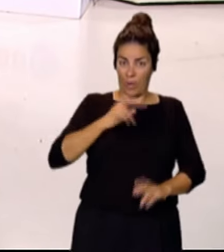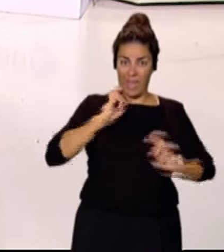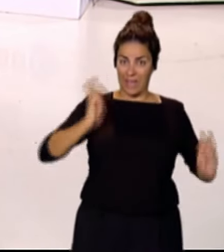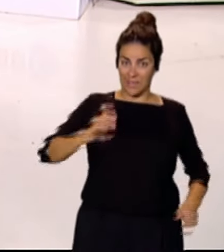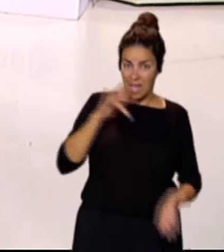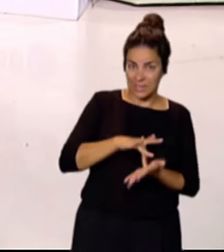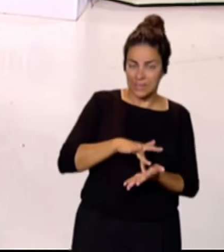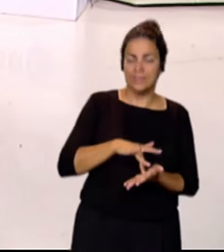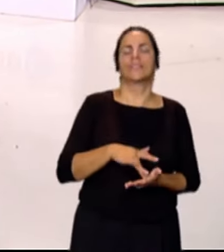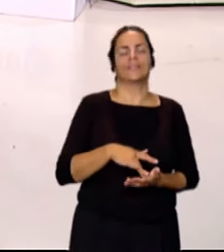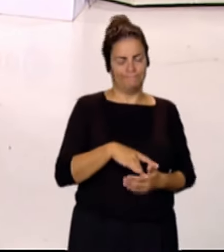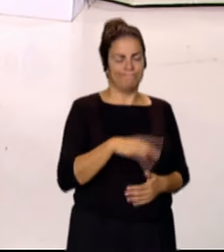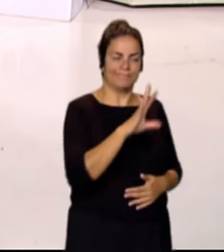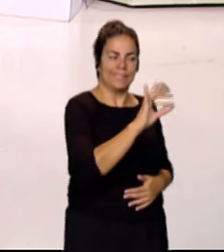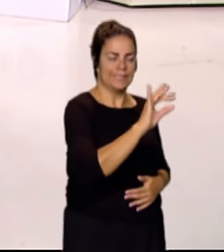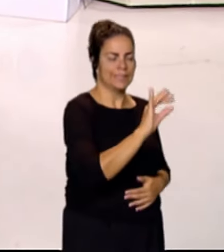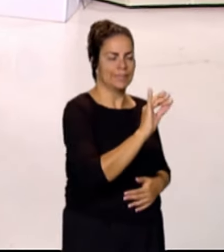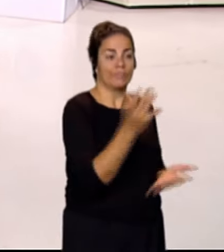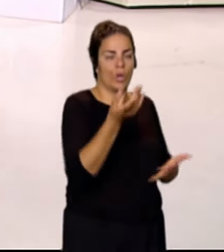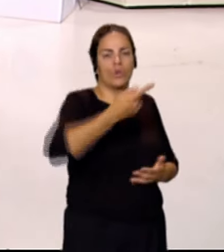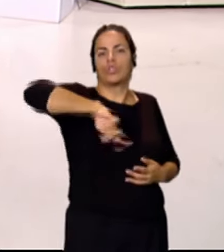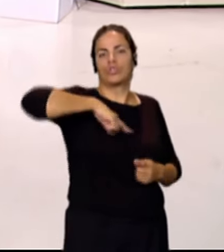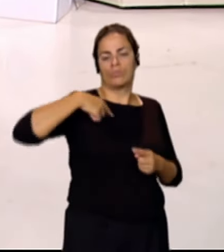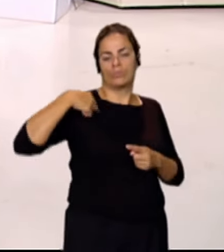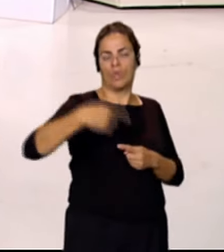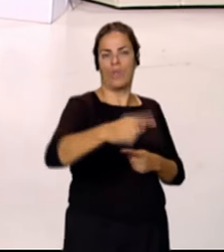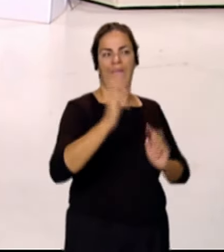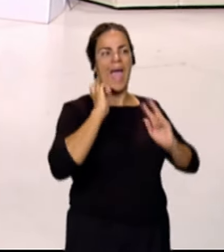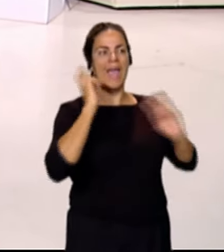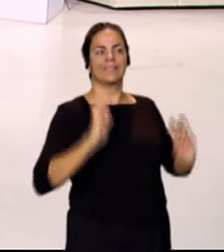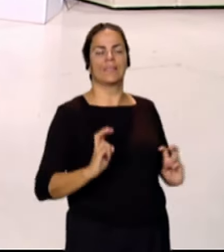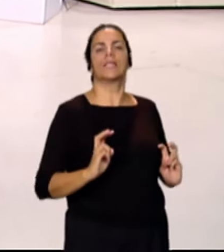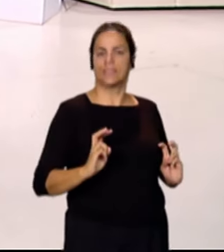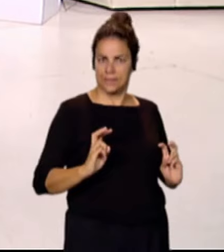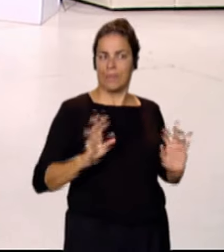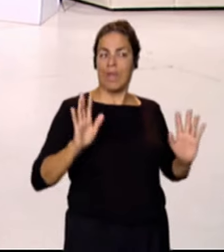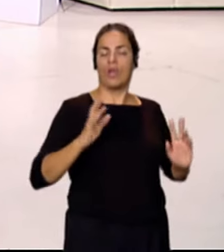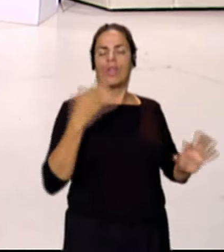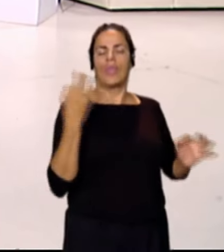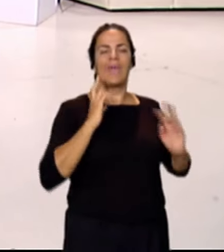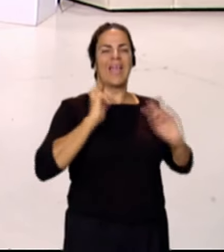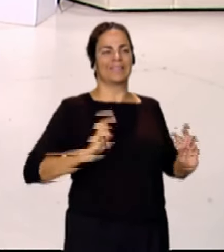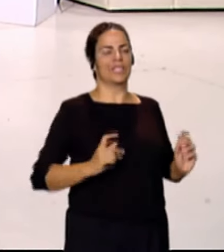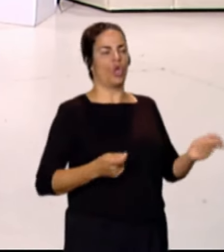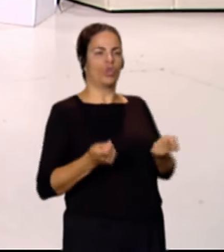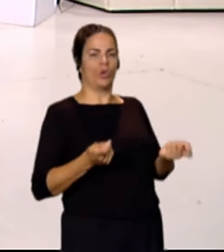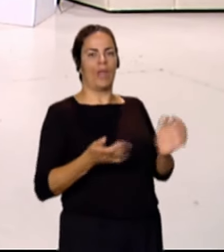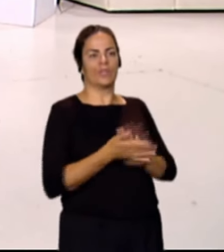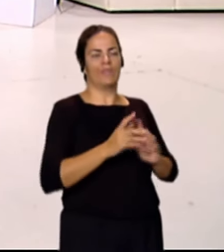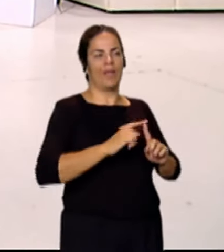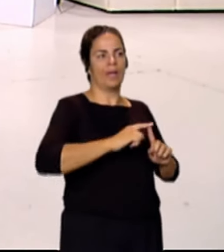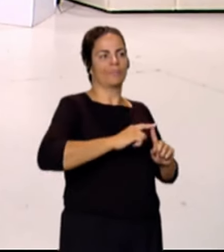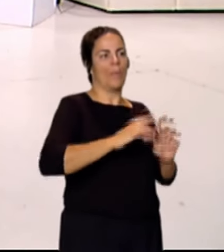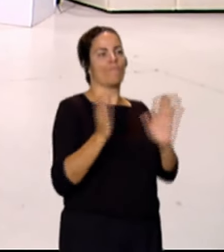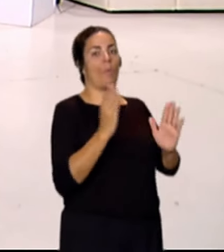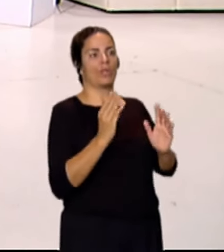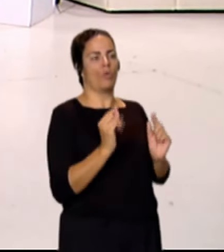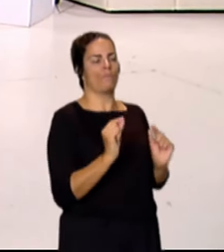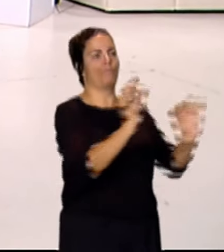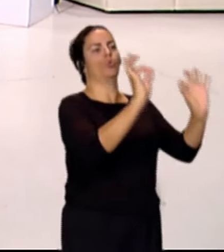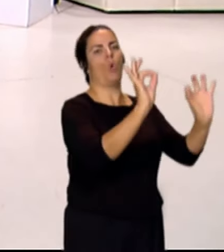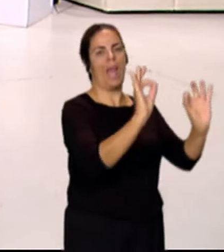en nuestro estrés del día a día tiene que ser un estrés controlado en el sentido de que llamamos estrés agudo es decir el estrés agudo nos ayuda a sobrevivir